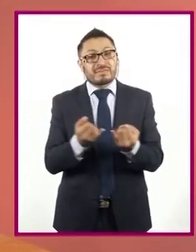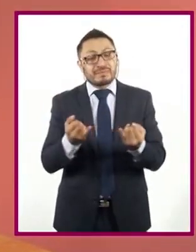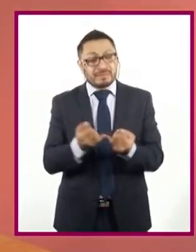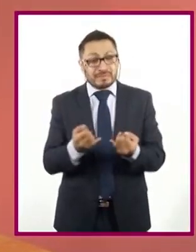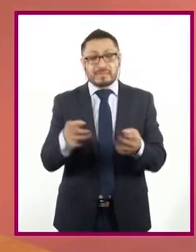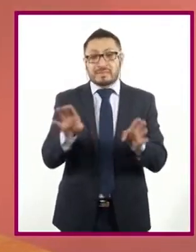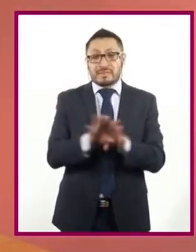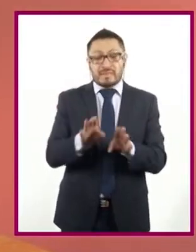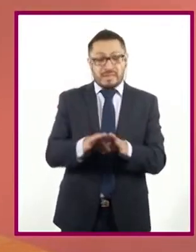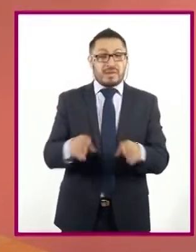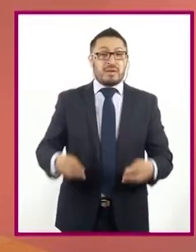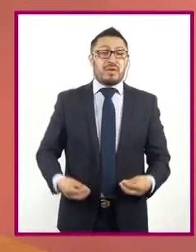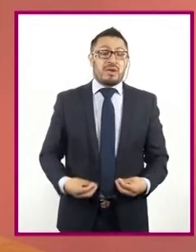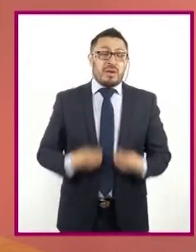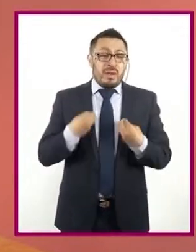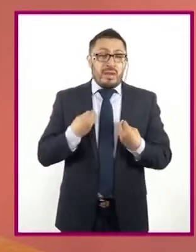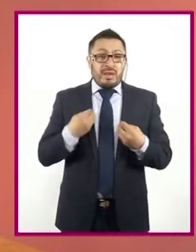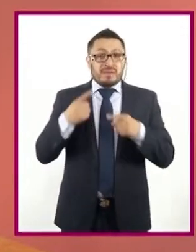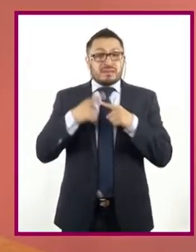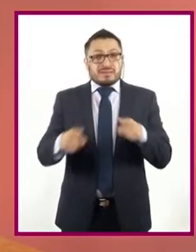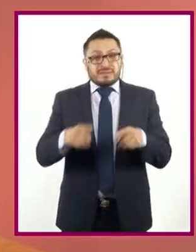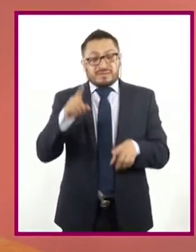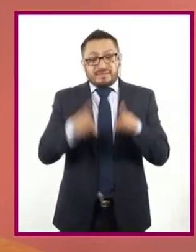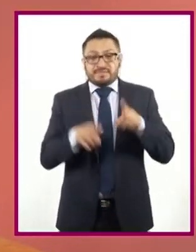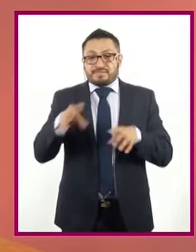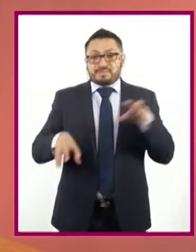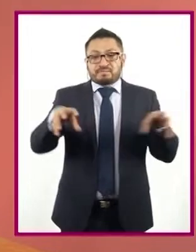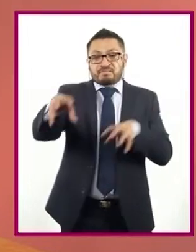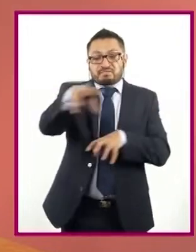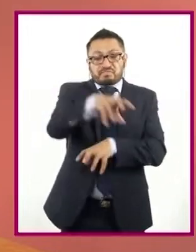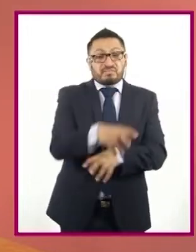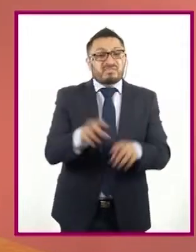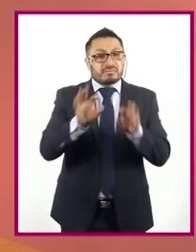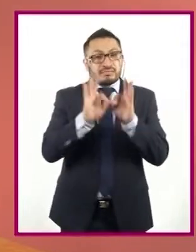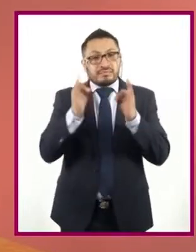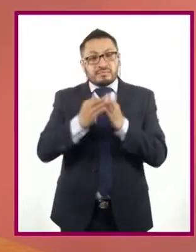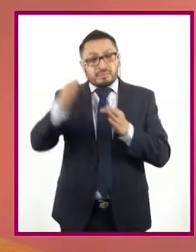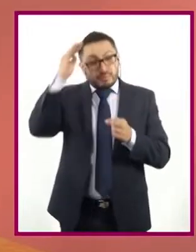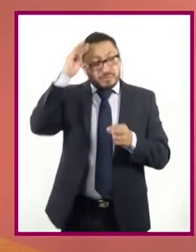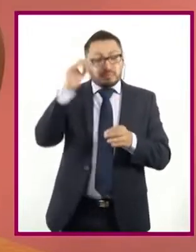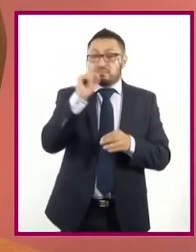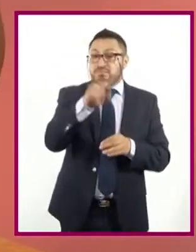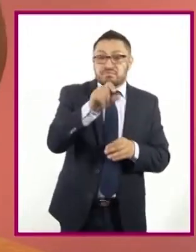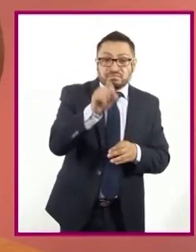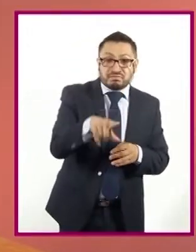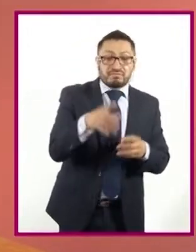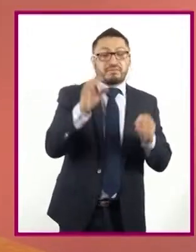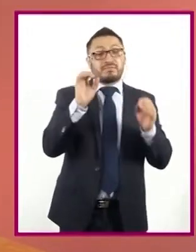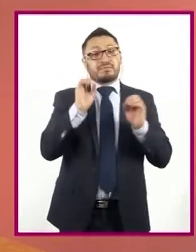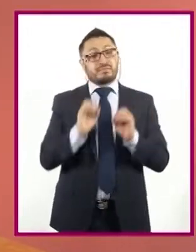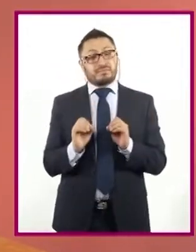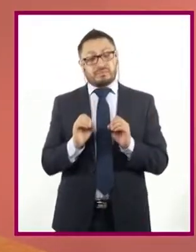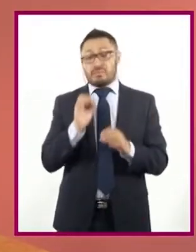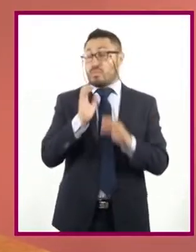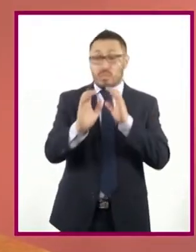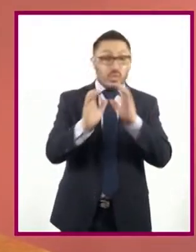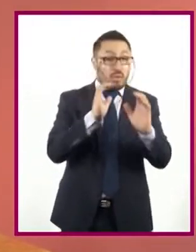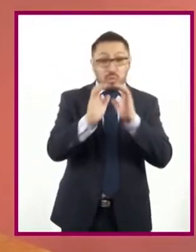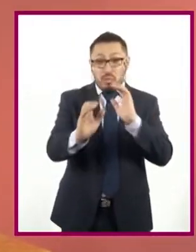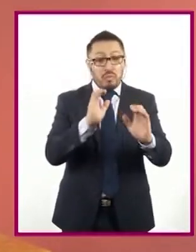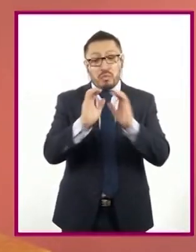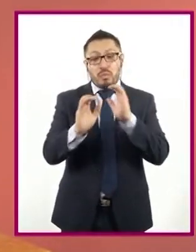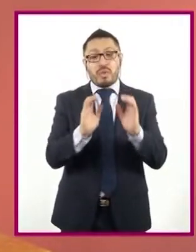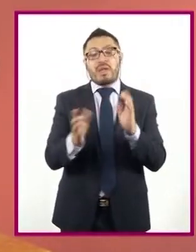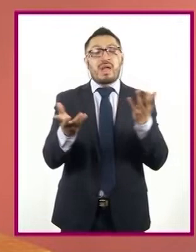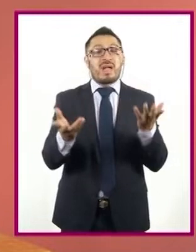ver la vida de una comunidad, su modo de pensar a sí mismo, de comunicarse,